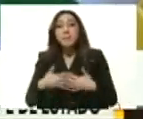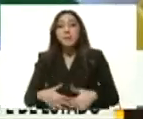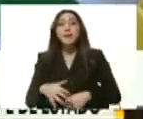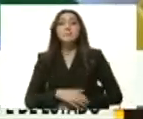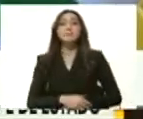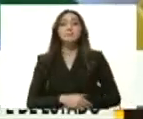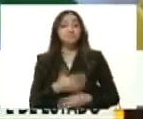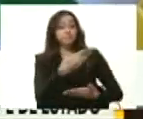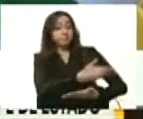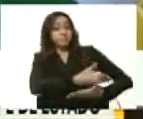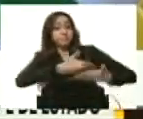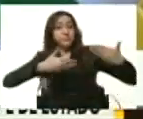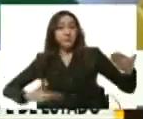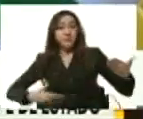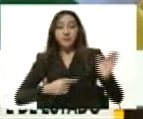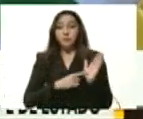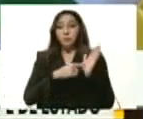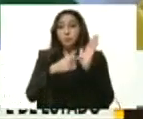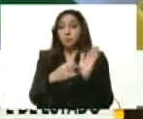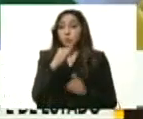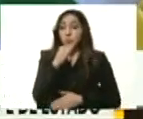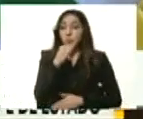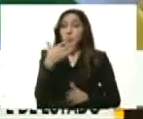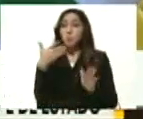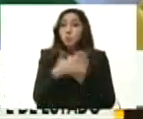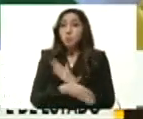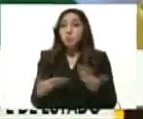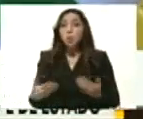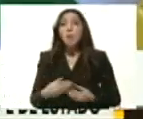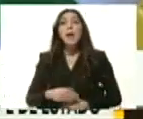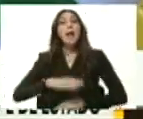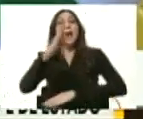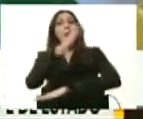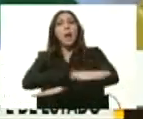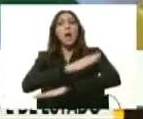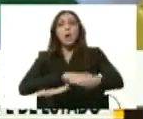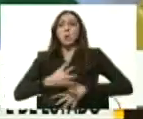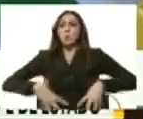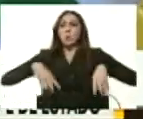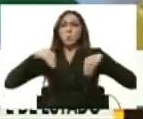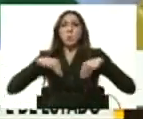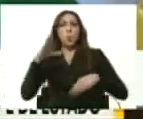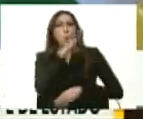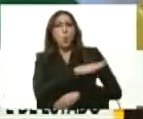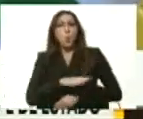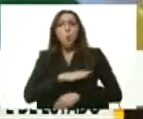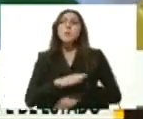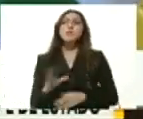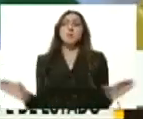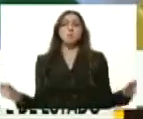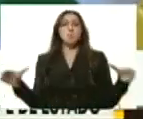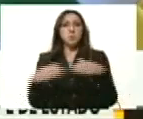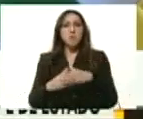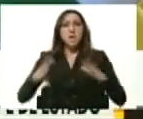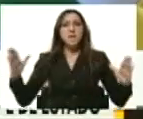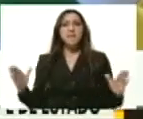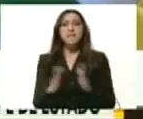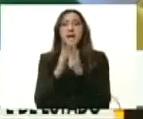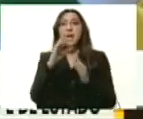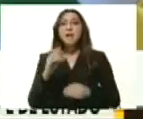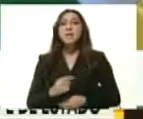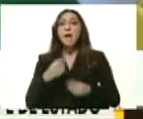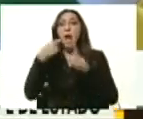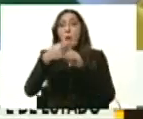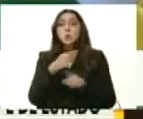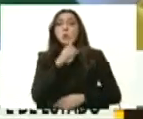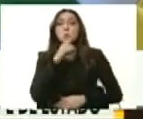informe refiere de manera directa la conducta asumida por el Comité Cívico Pro Santa Cruz en el establecimiento